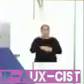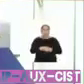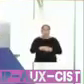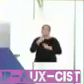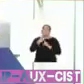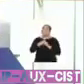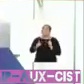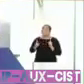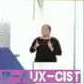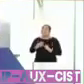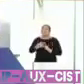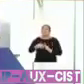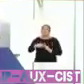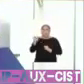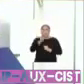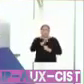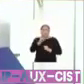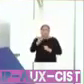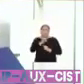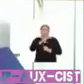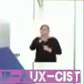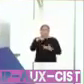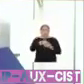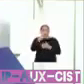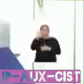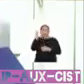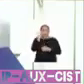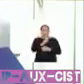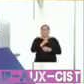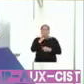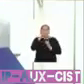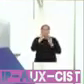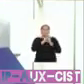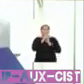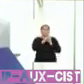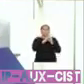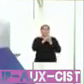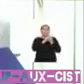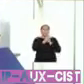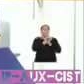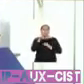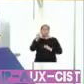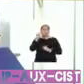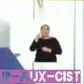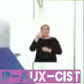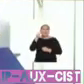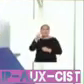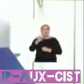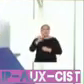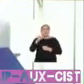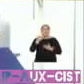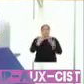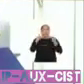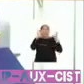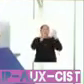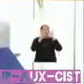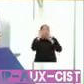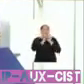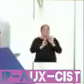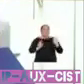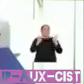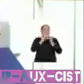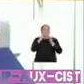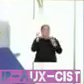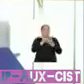Sin embargo, no todos piensan igual. Por ejemplo, en el video vemos que Kike tenía dudas sobre la importancia de los estudios